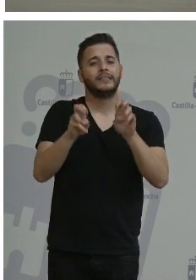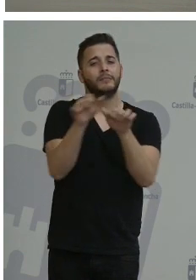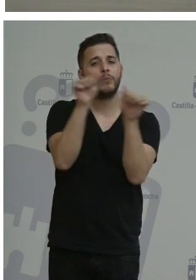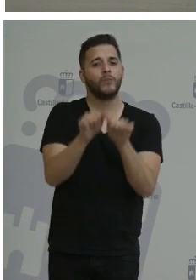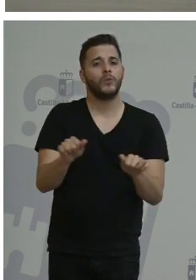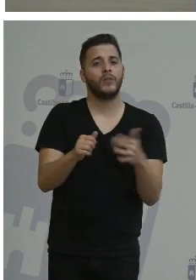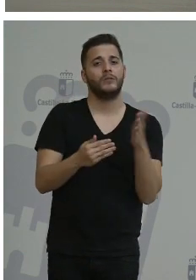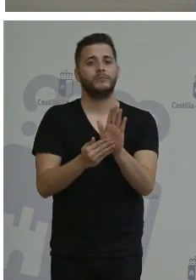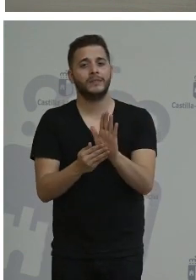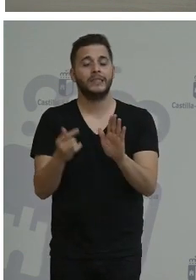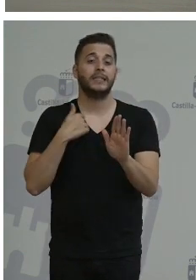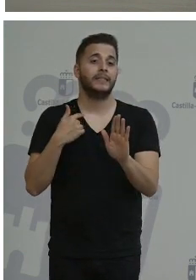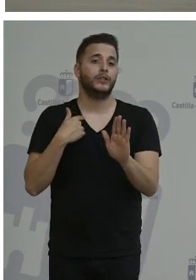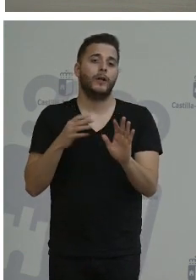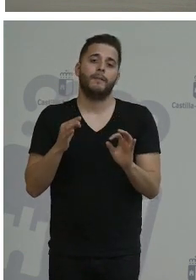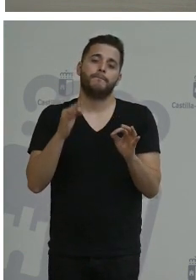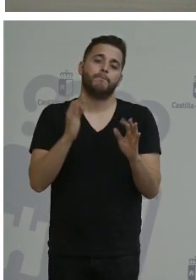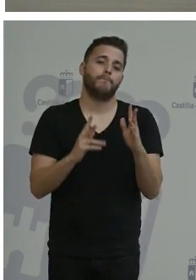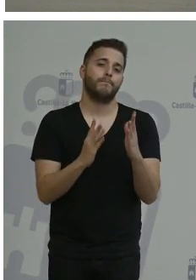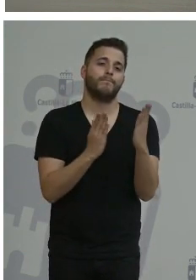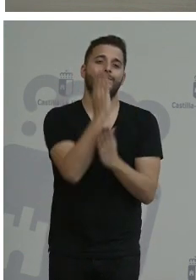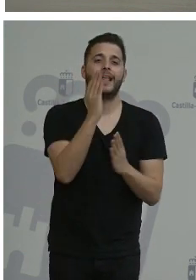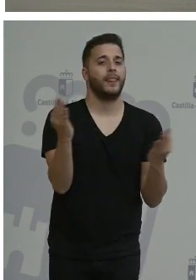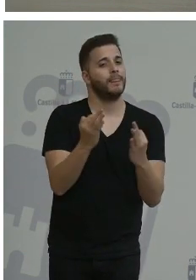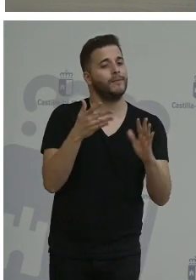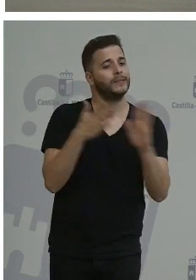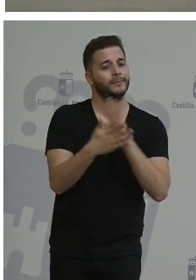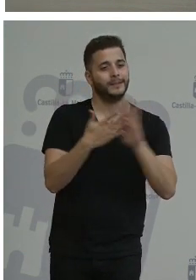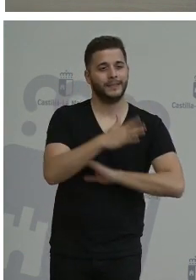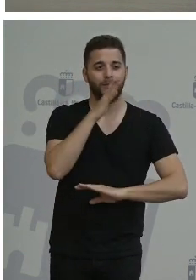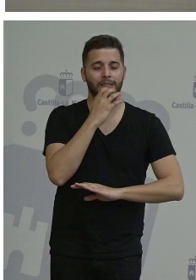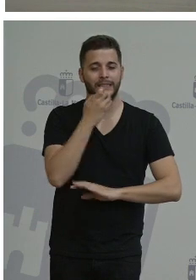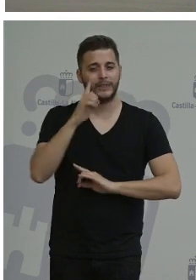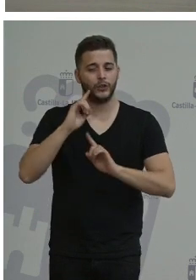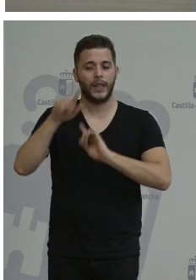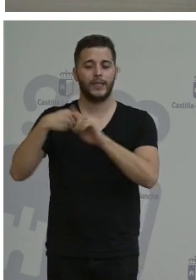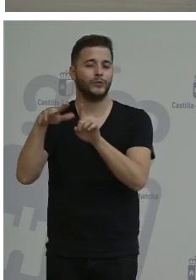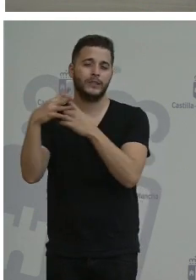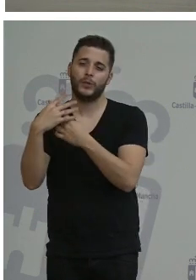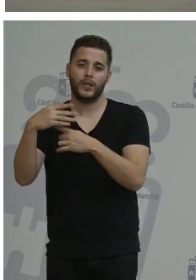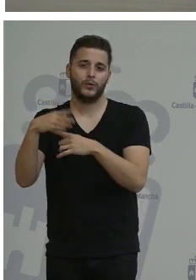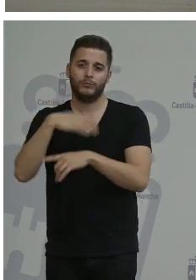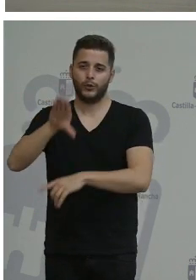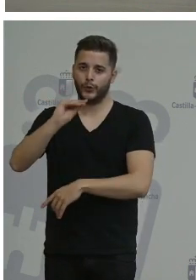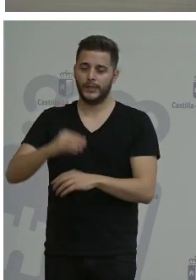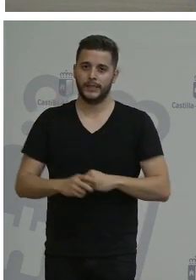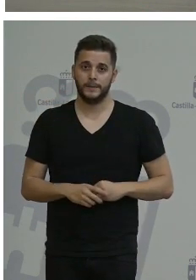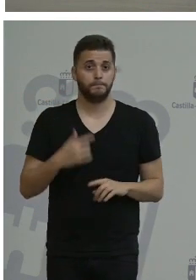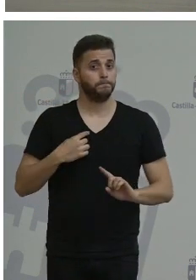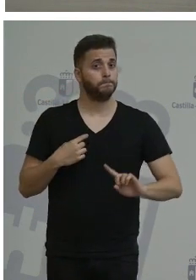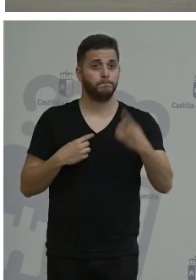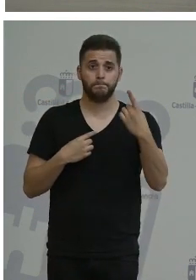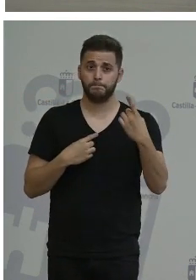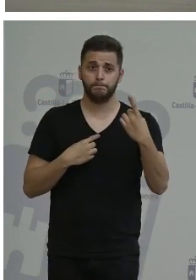inciso que tengo que hacer, si no, no se entiende el por qué vamos a hablar de esta situación. En primer lugar, decirles que las